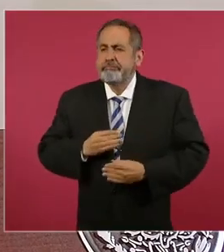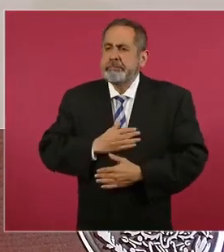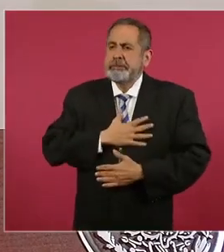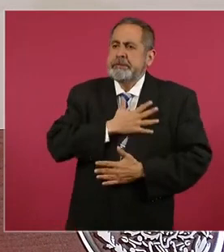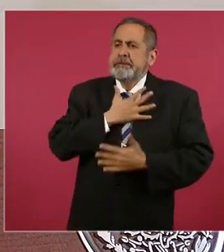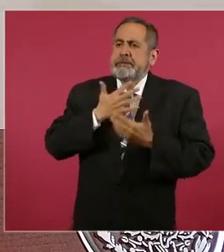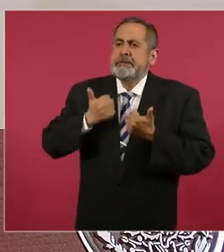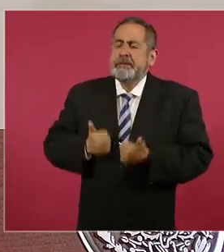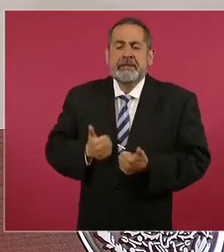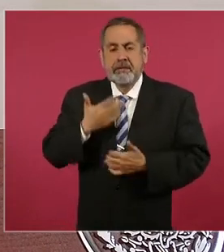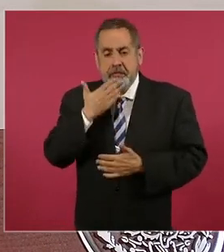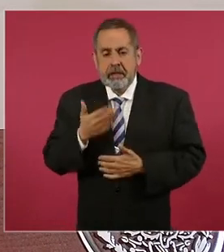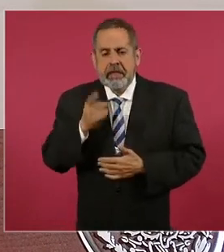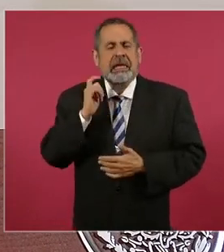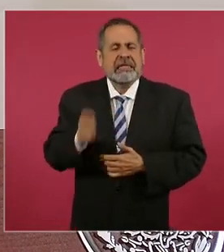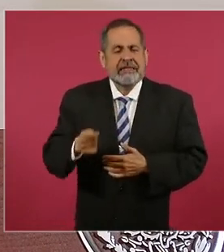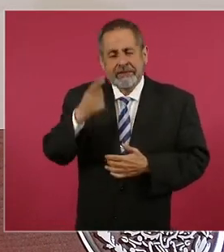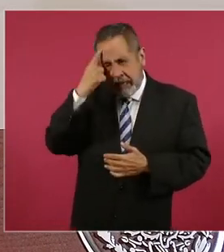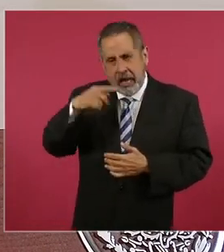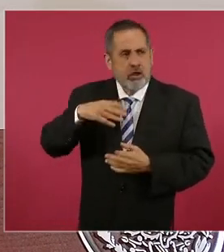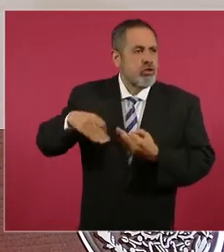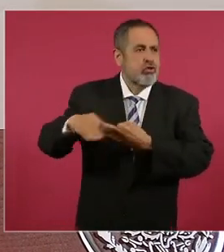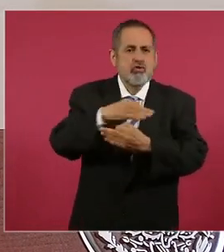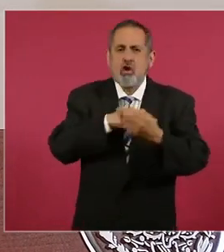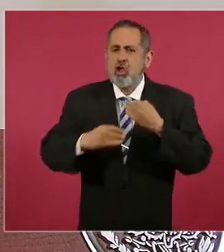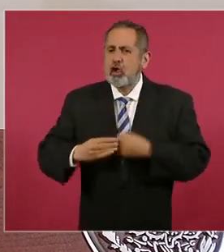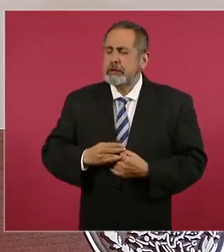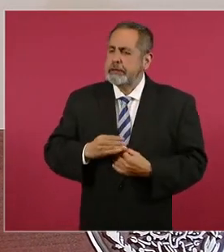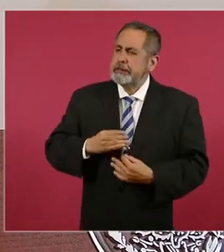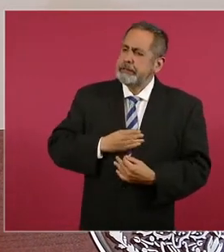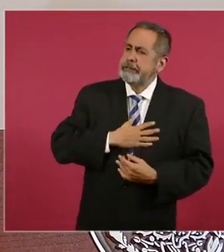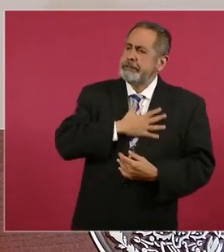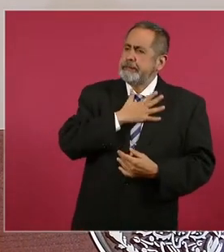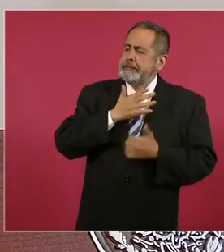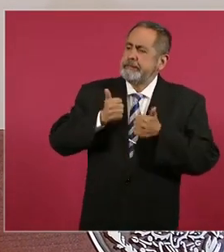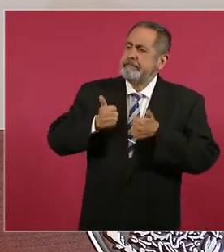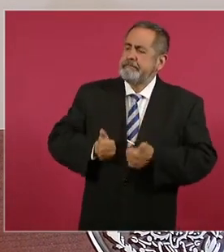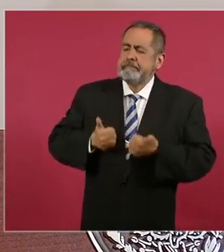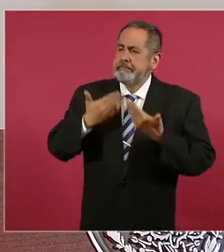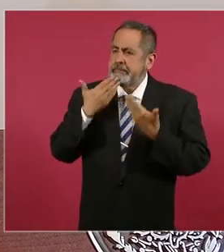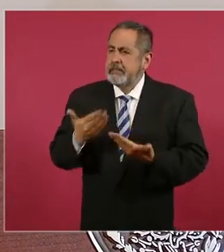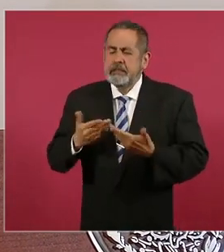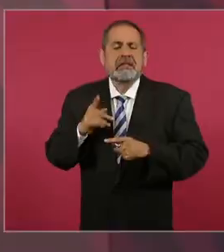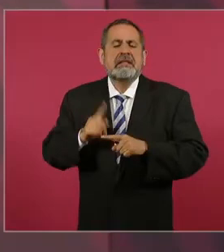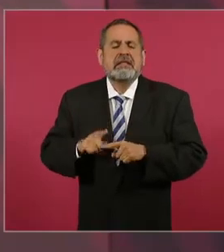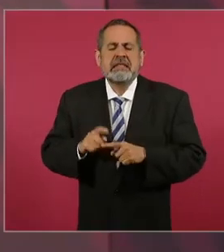¿Qué significa un estado de bienestar? Significa que